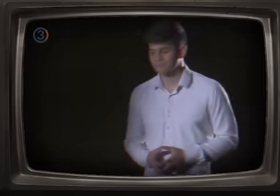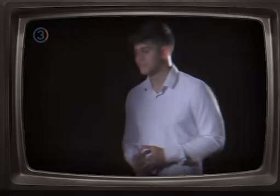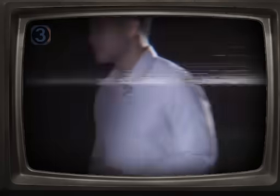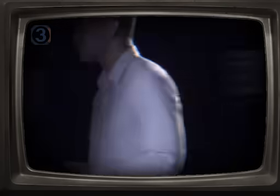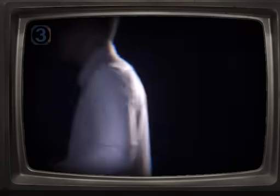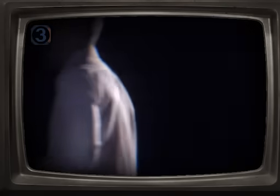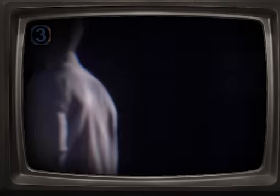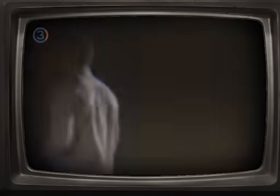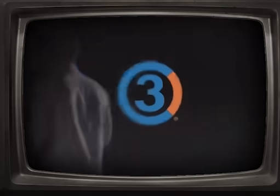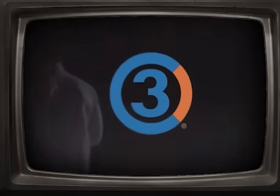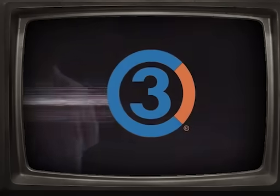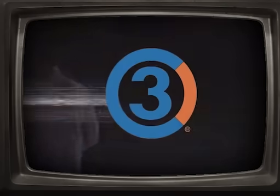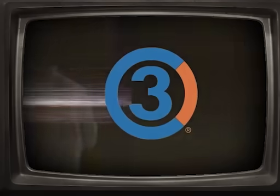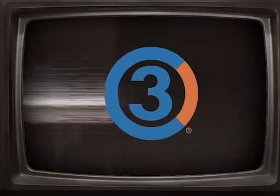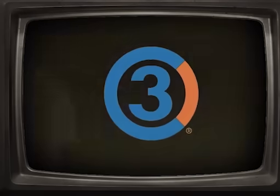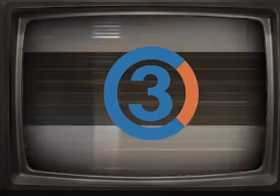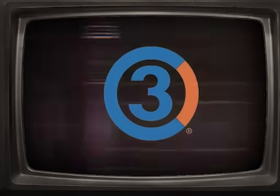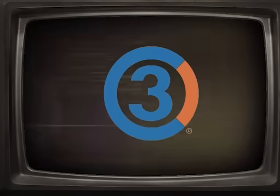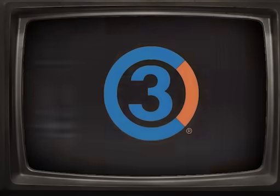voz